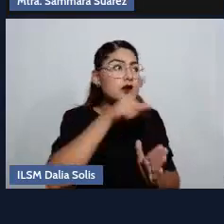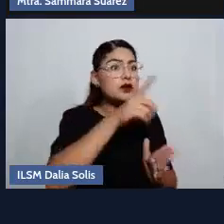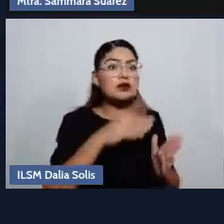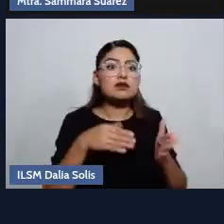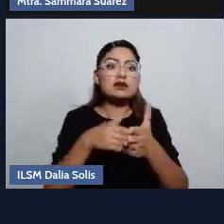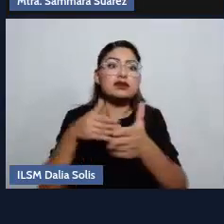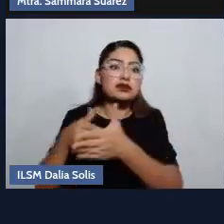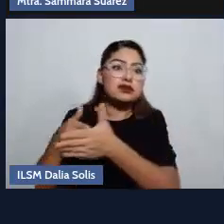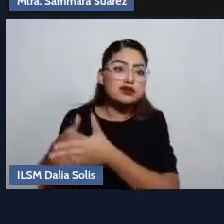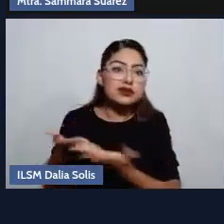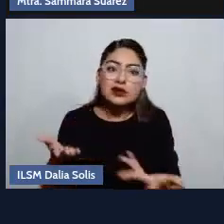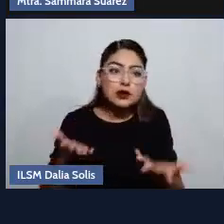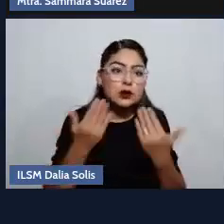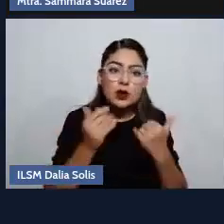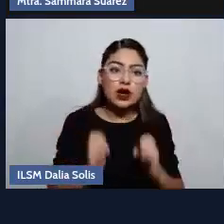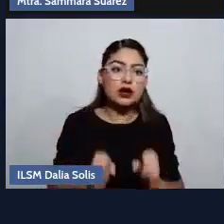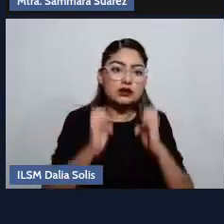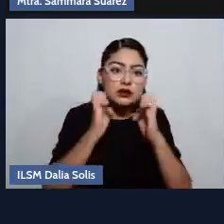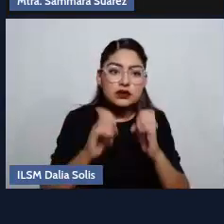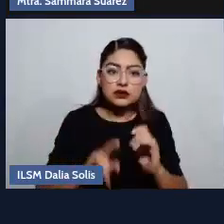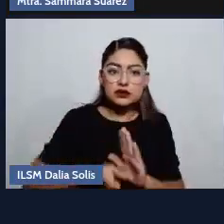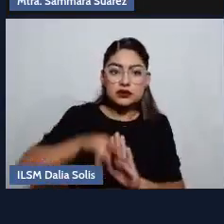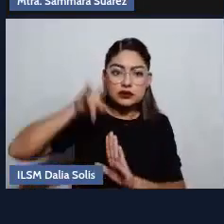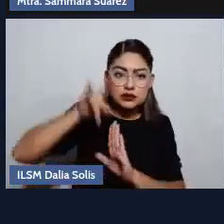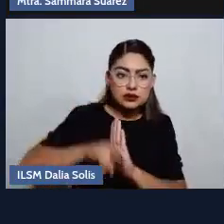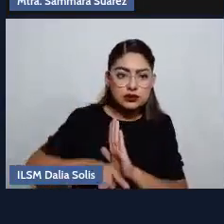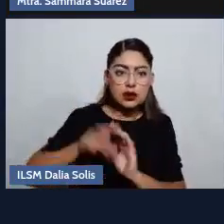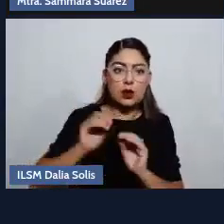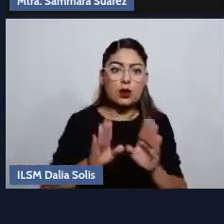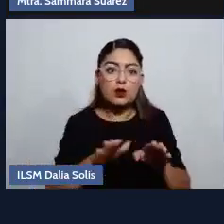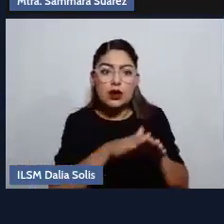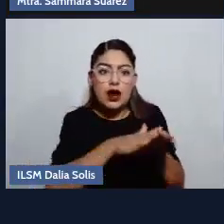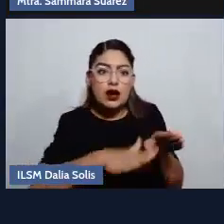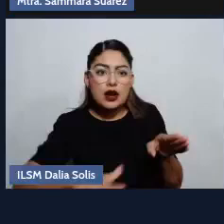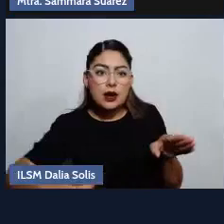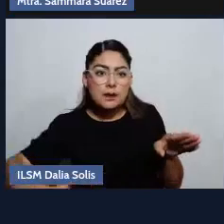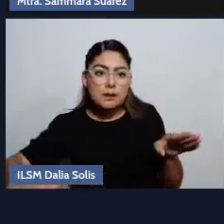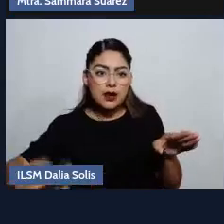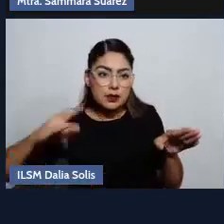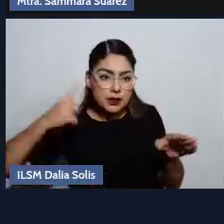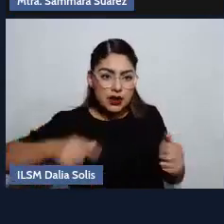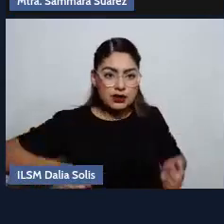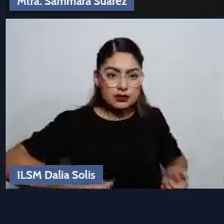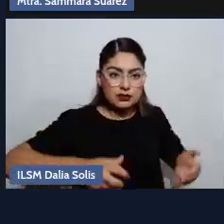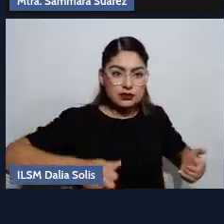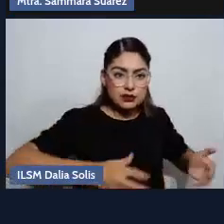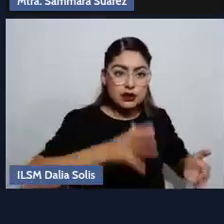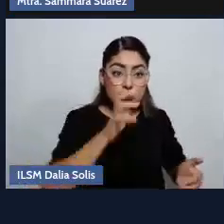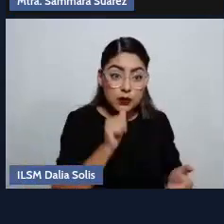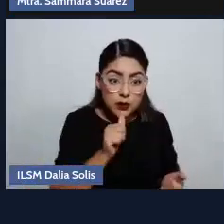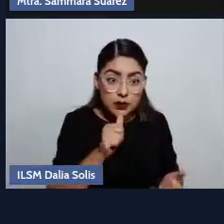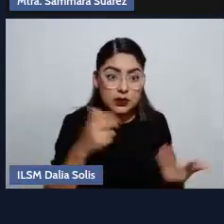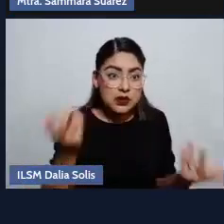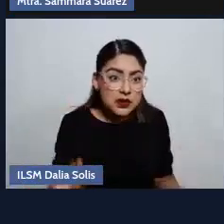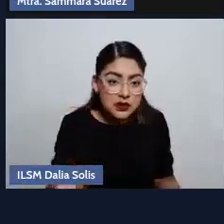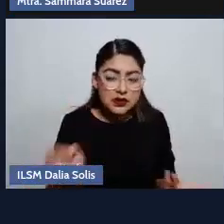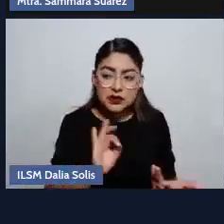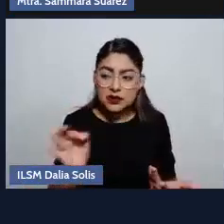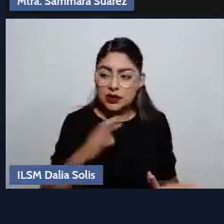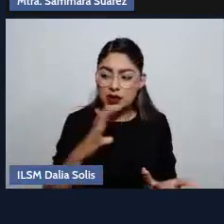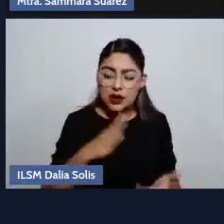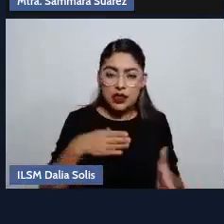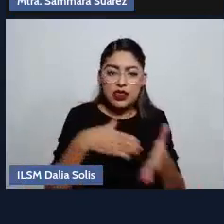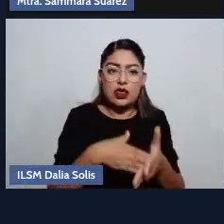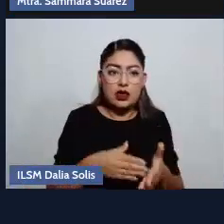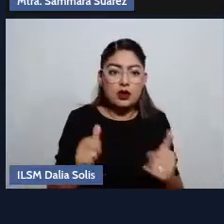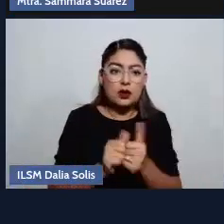incluso en las calles o la rampa está obstruida por vehículos o por un puesto